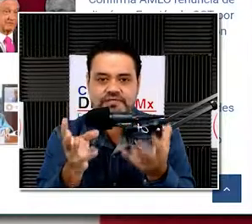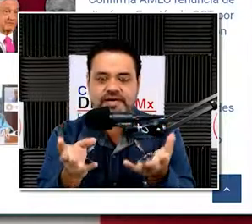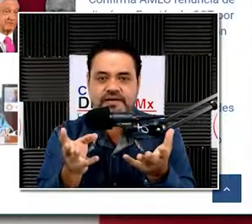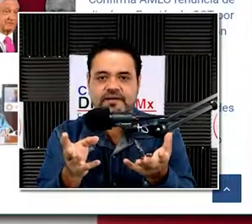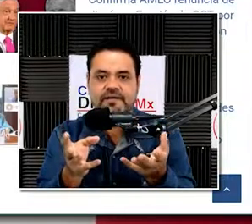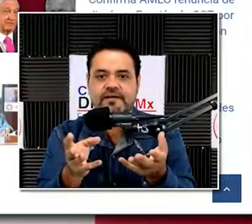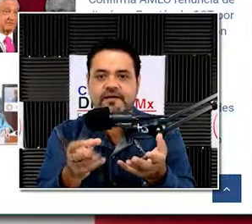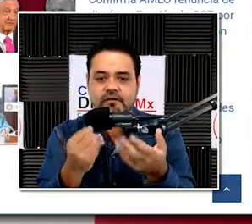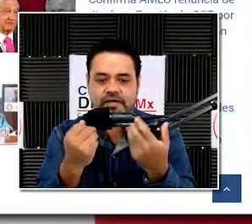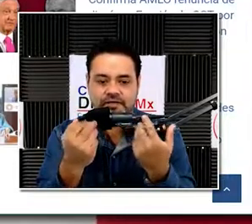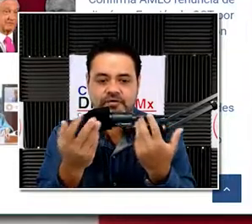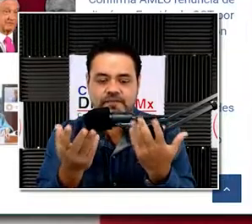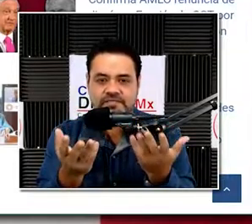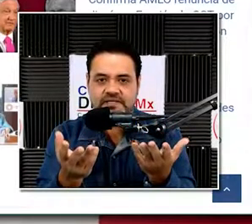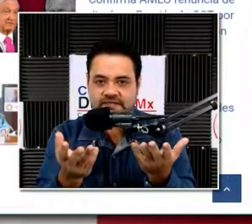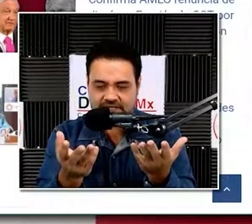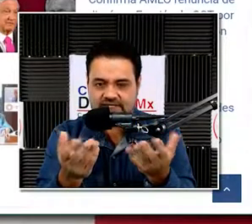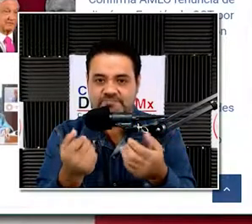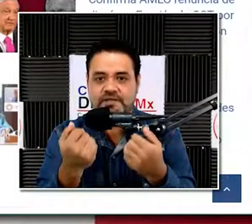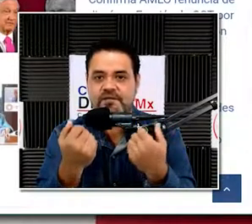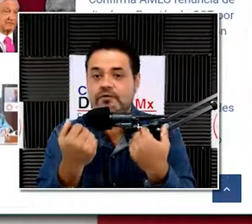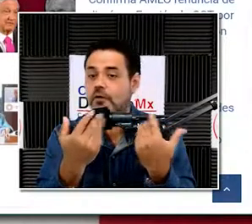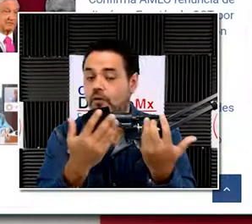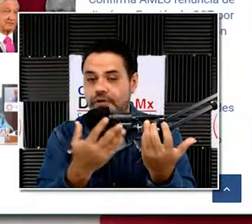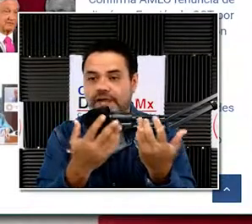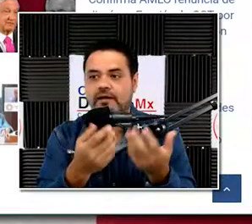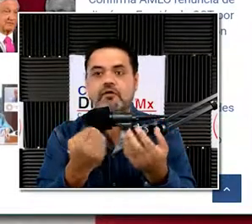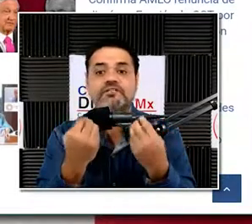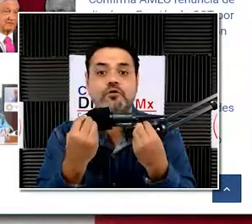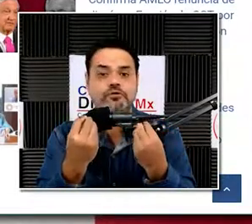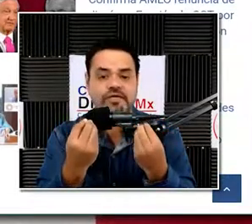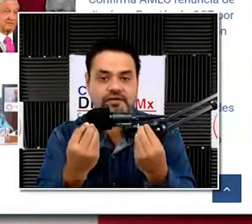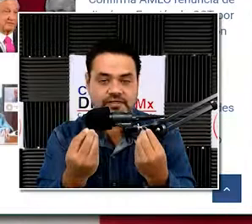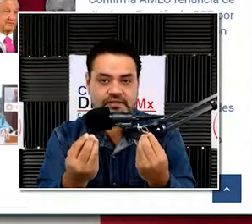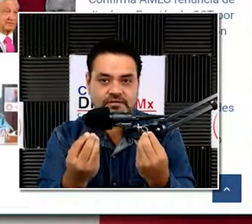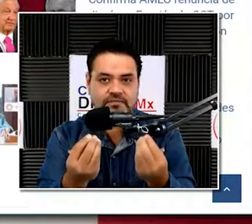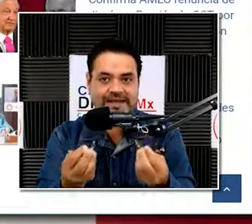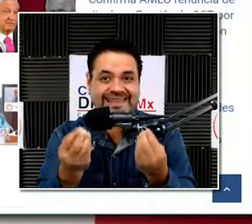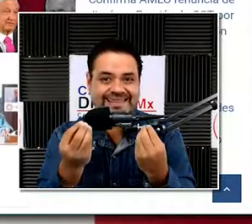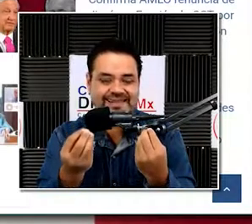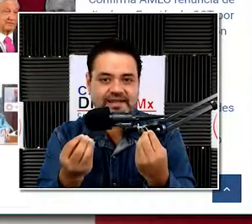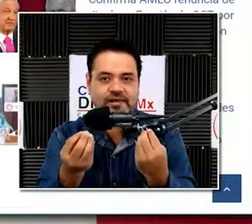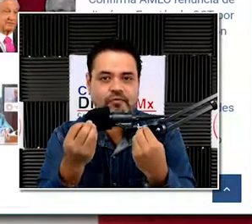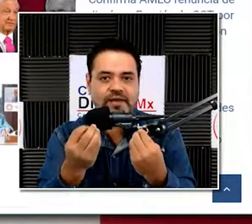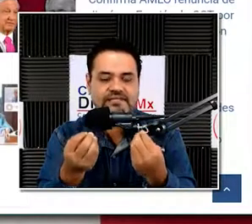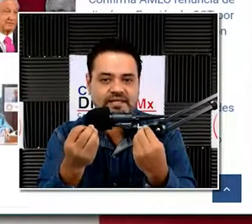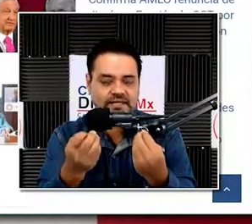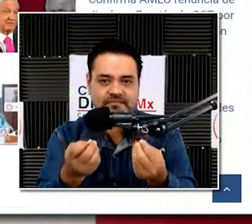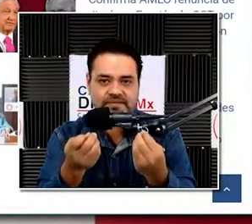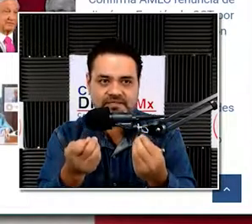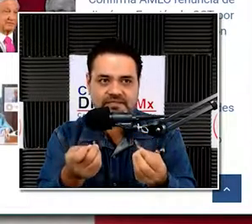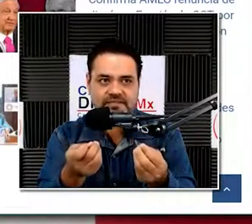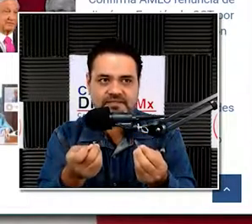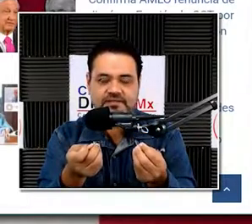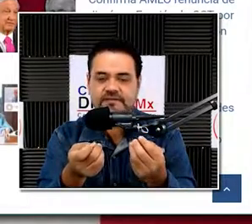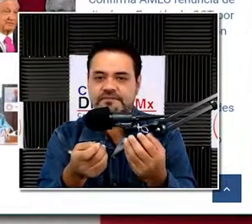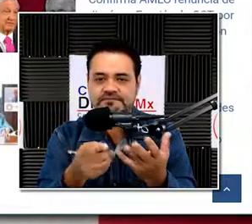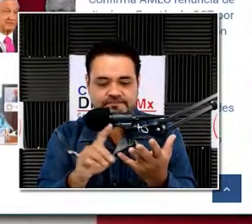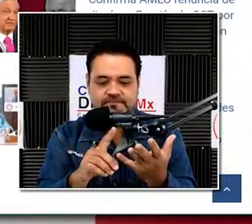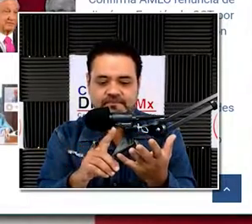sobra escuchar lo que dijo el presidente. Y les pido que no lo oigan. Lo escuchen con atención para entender cuál es la idea del